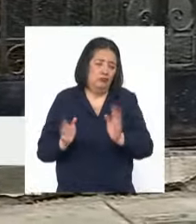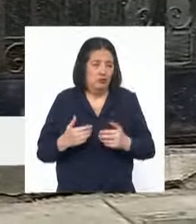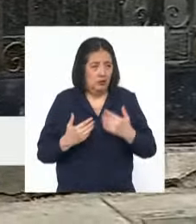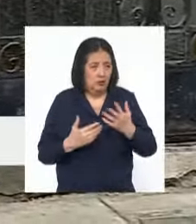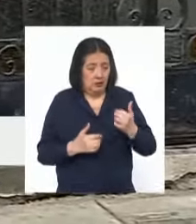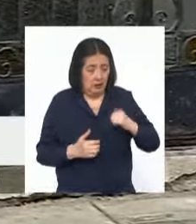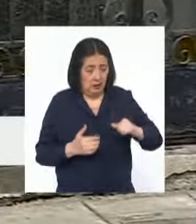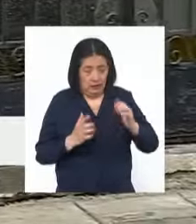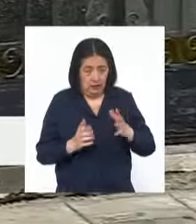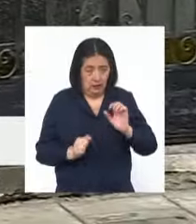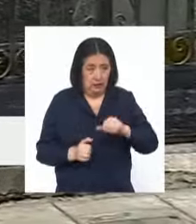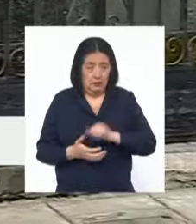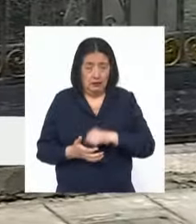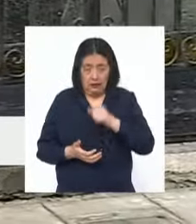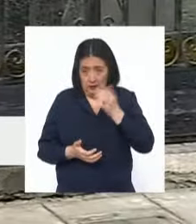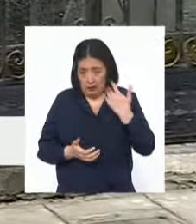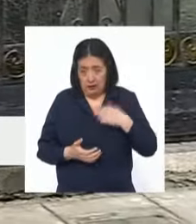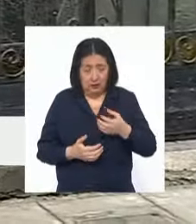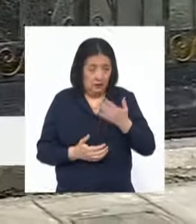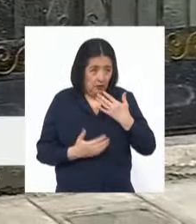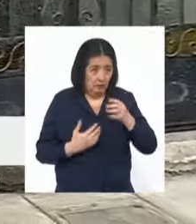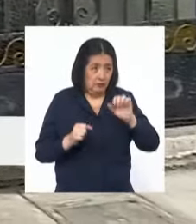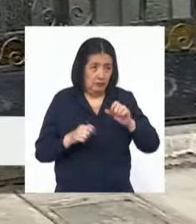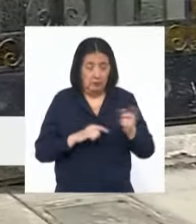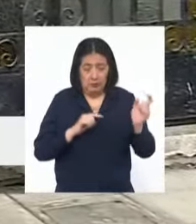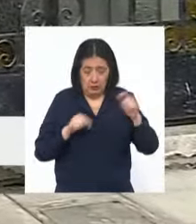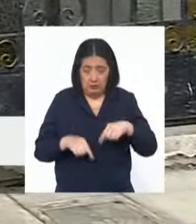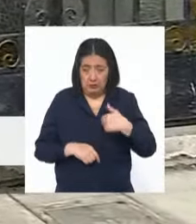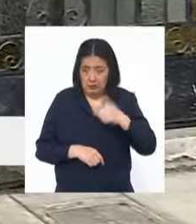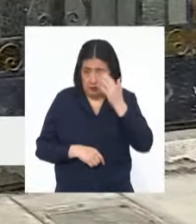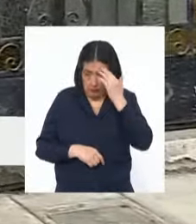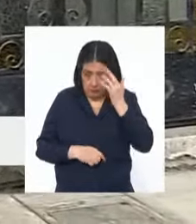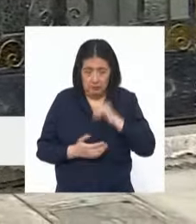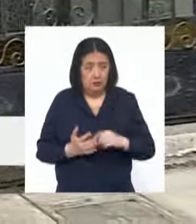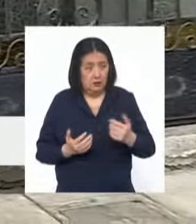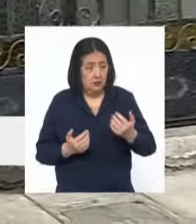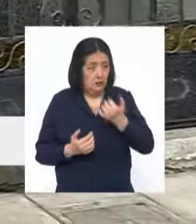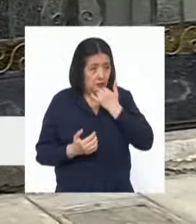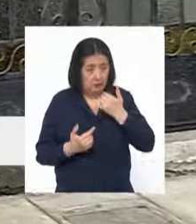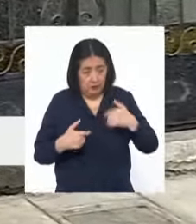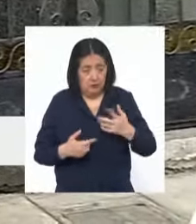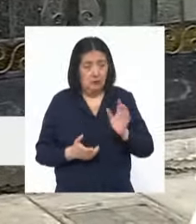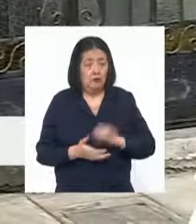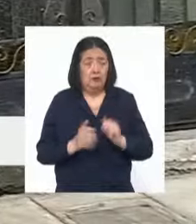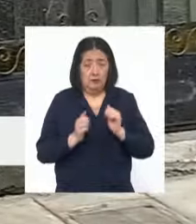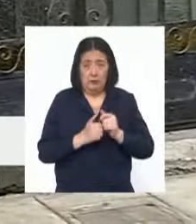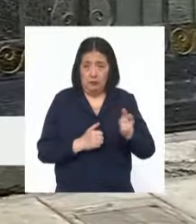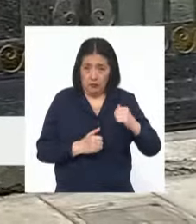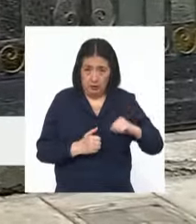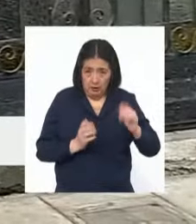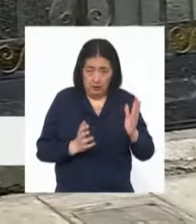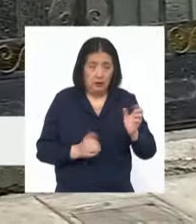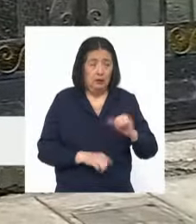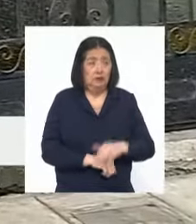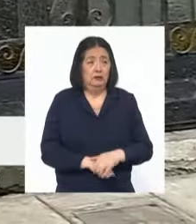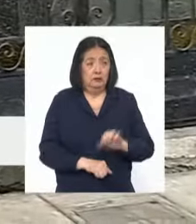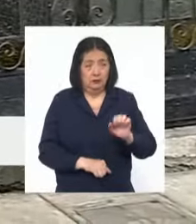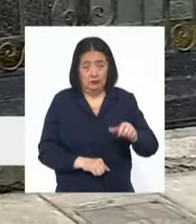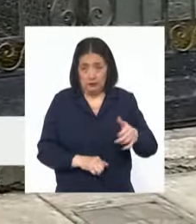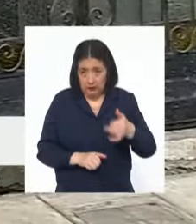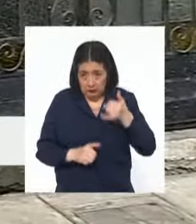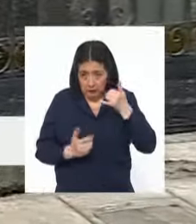al alcalde, que ayer lo mencioné en la prensa, se pudo acercar, tener más conocimiento sobre nuestro caso, y junto con él